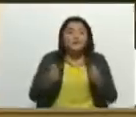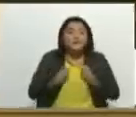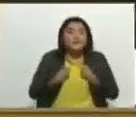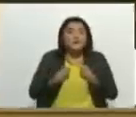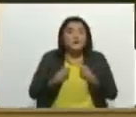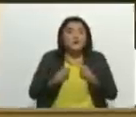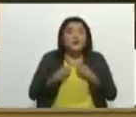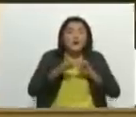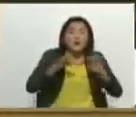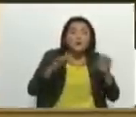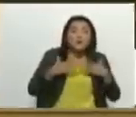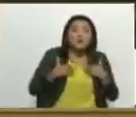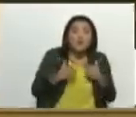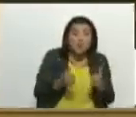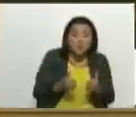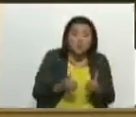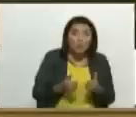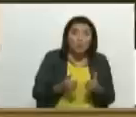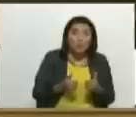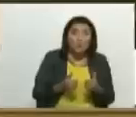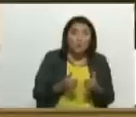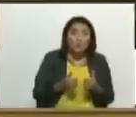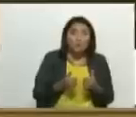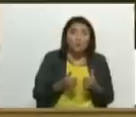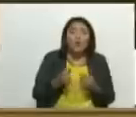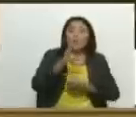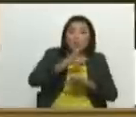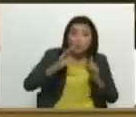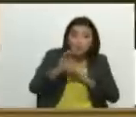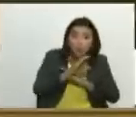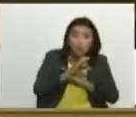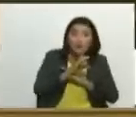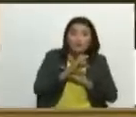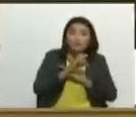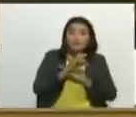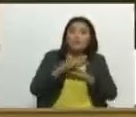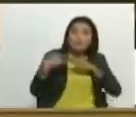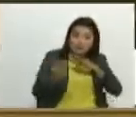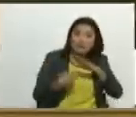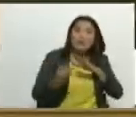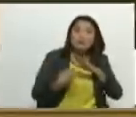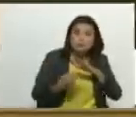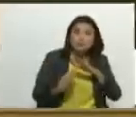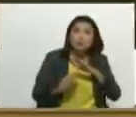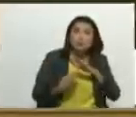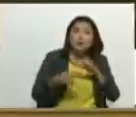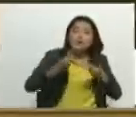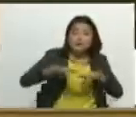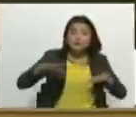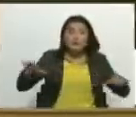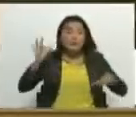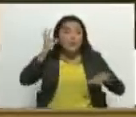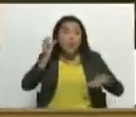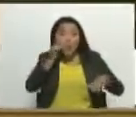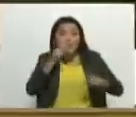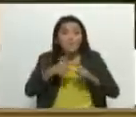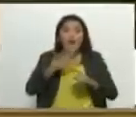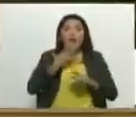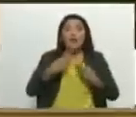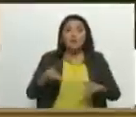la educación, a la salud, a la cultura, a la recreación de niñas, niños,